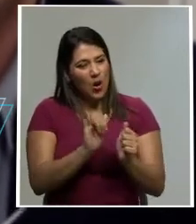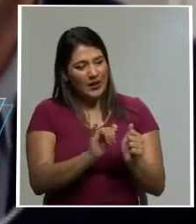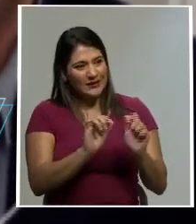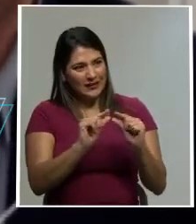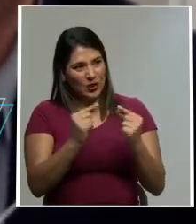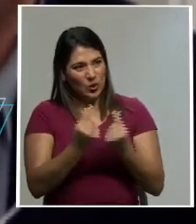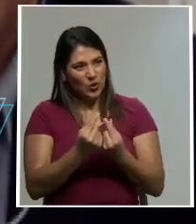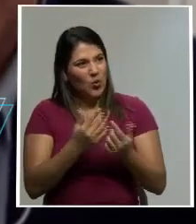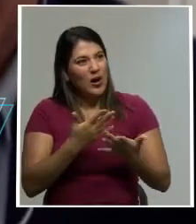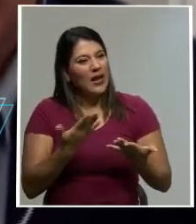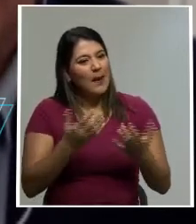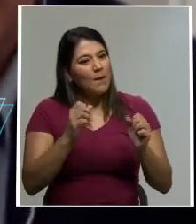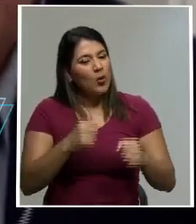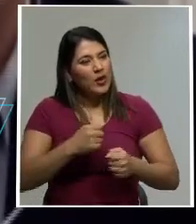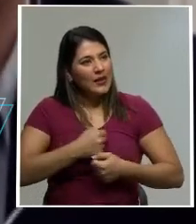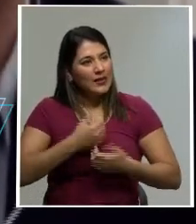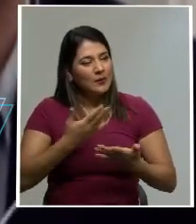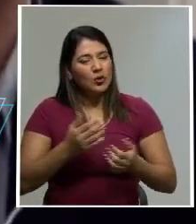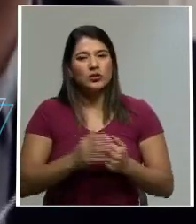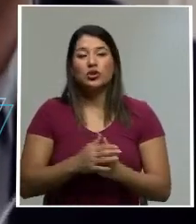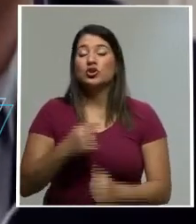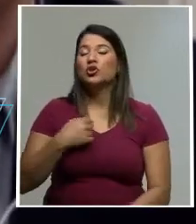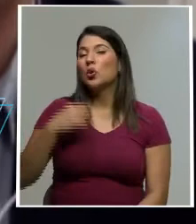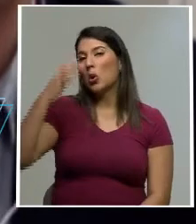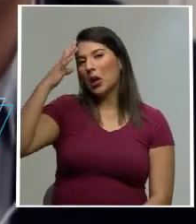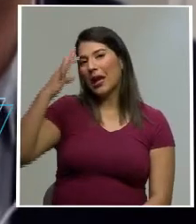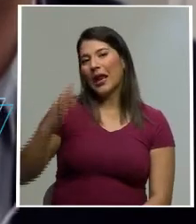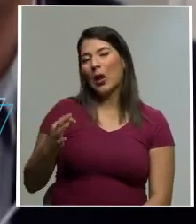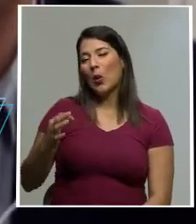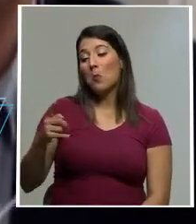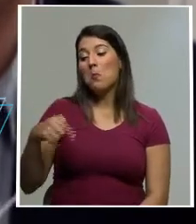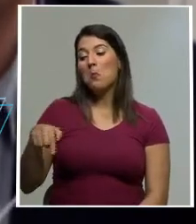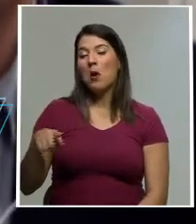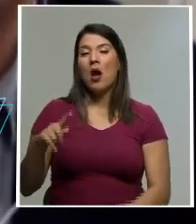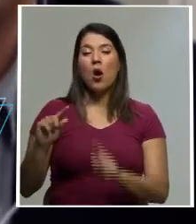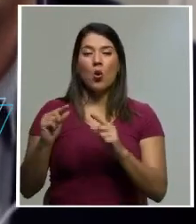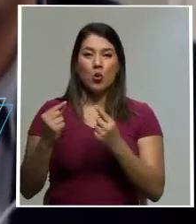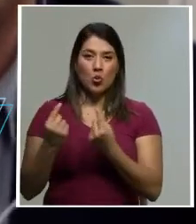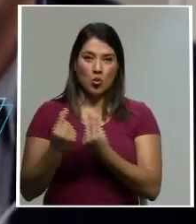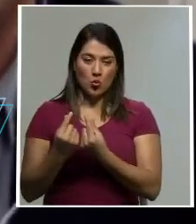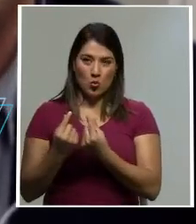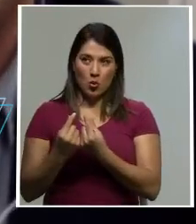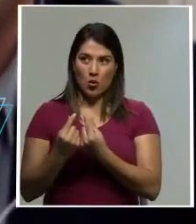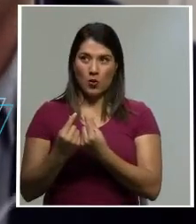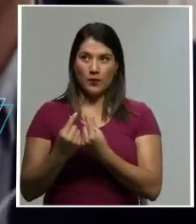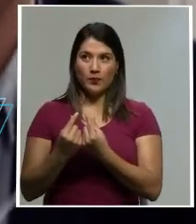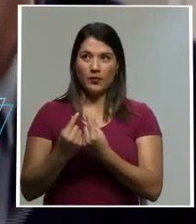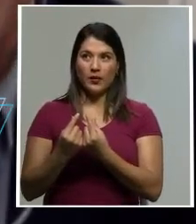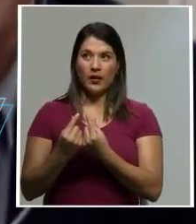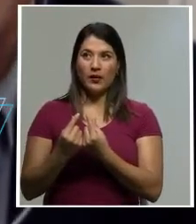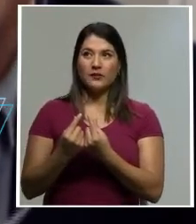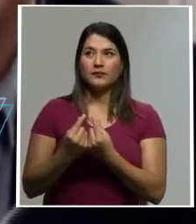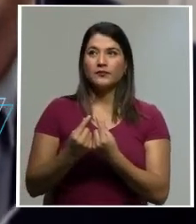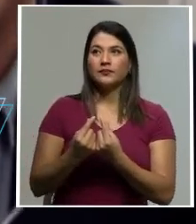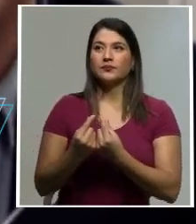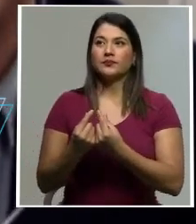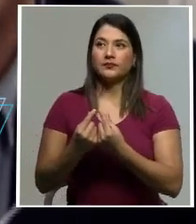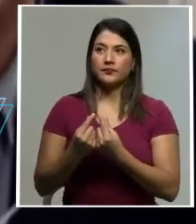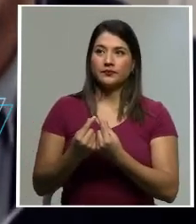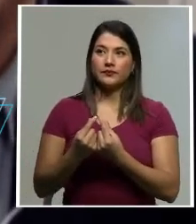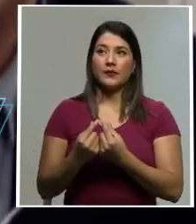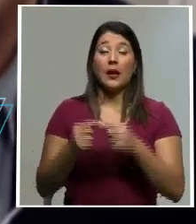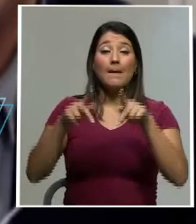expresaban? Creo que éramos un grupo de gente muy joven, o sea,